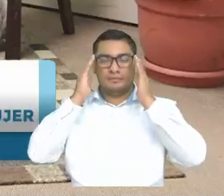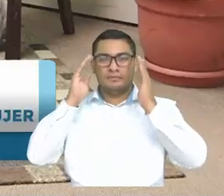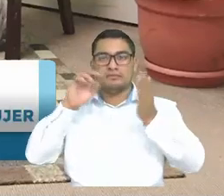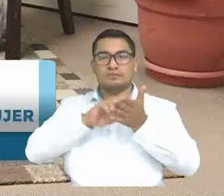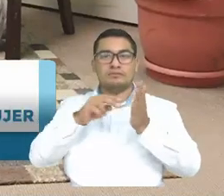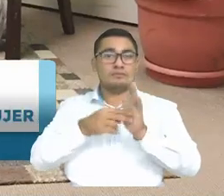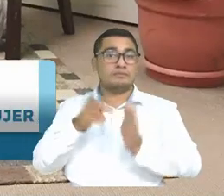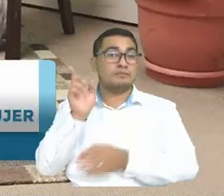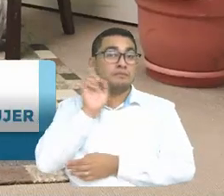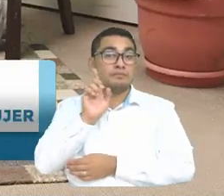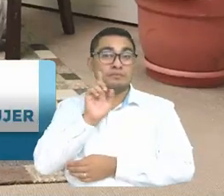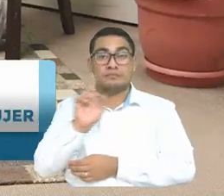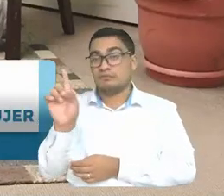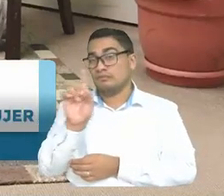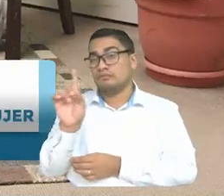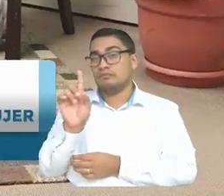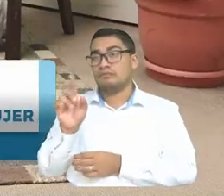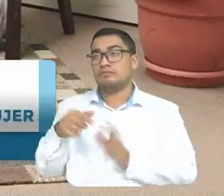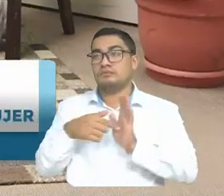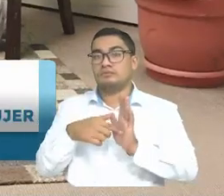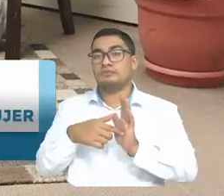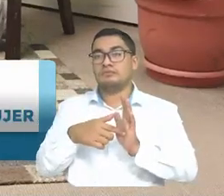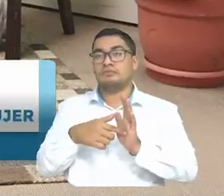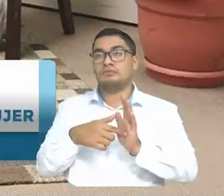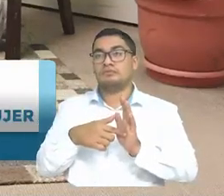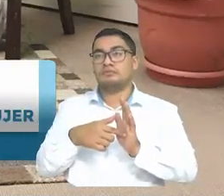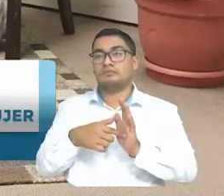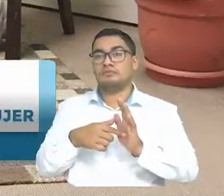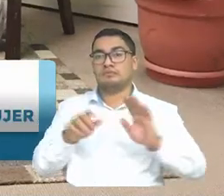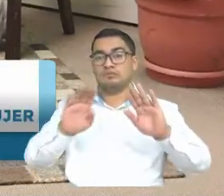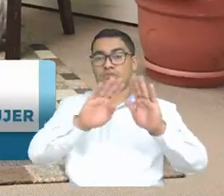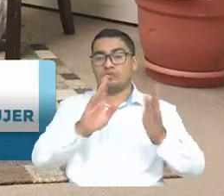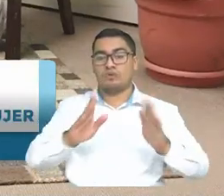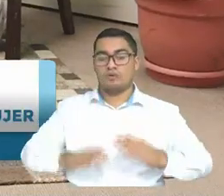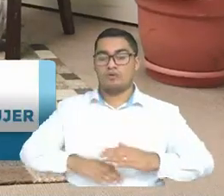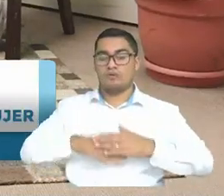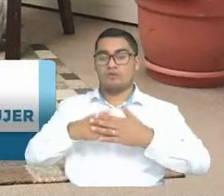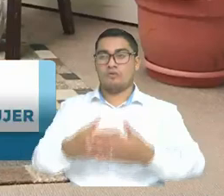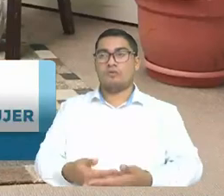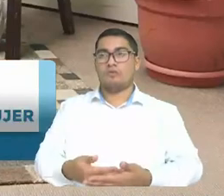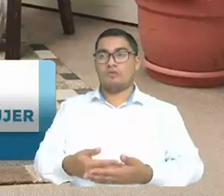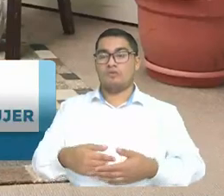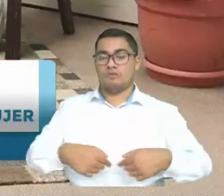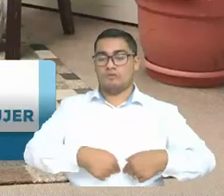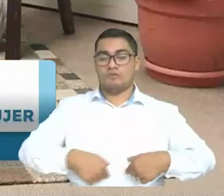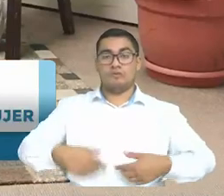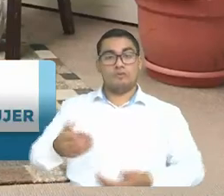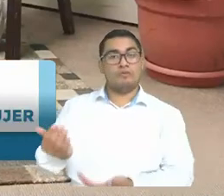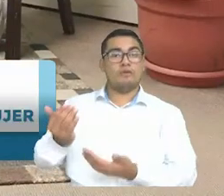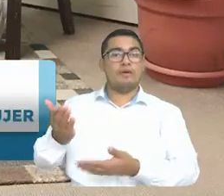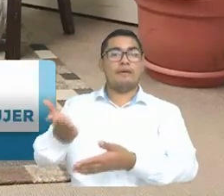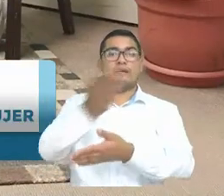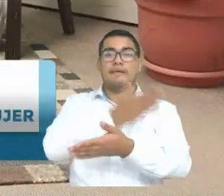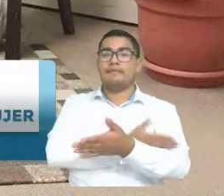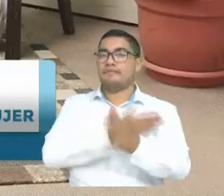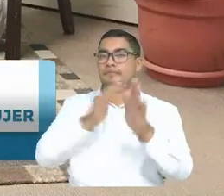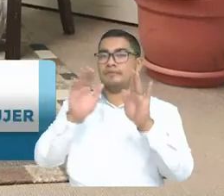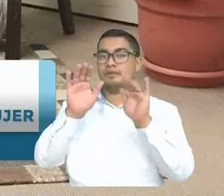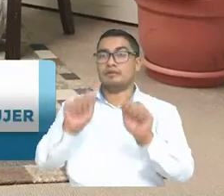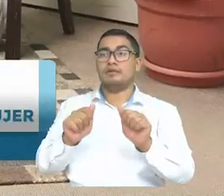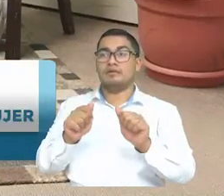mito porque la persona con una cesárea anterior tiene muchos más riesgos, ¿verdad?,